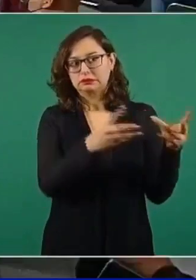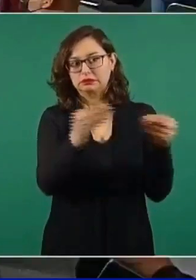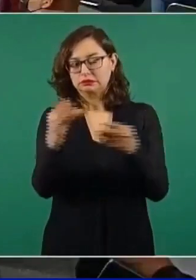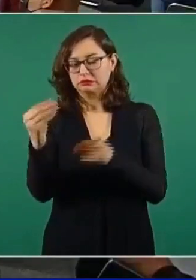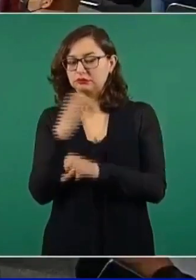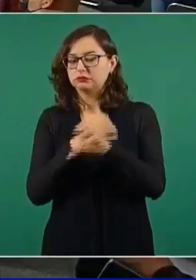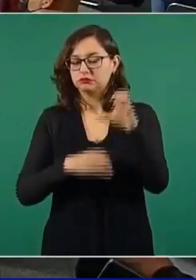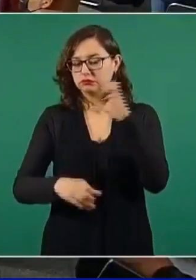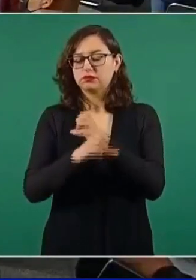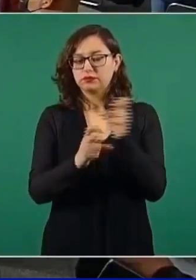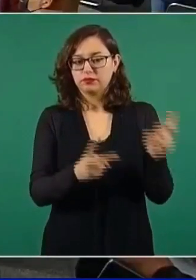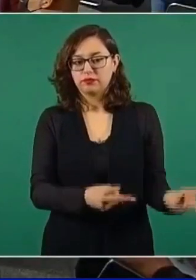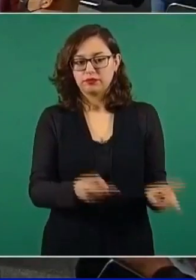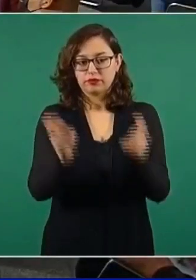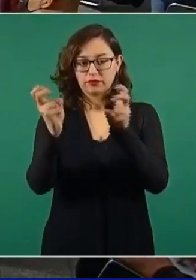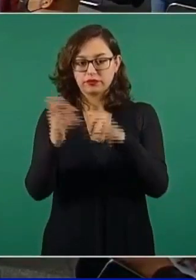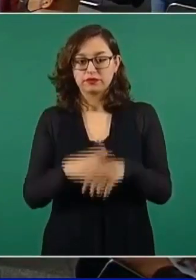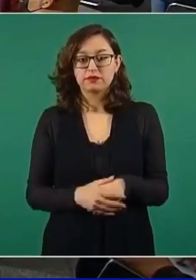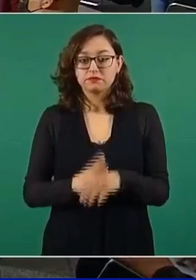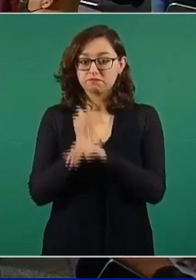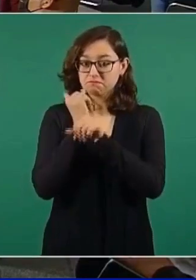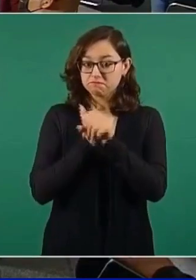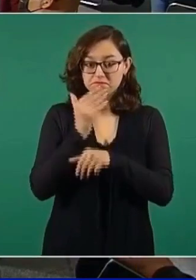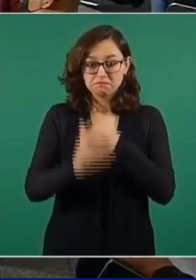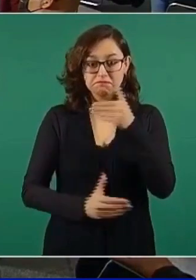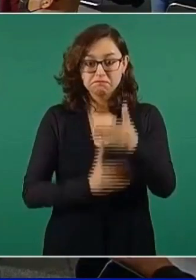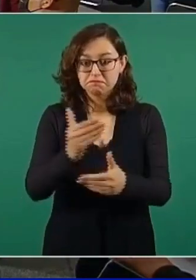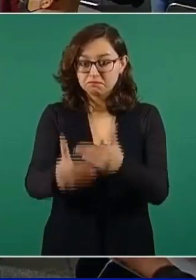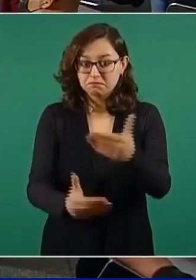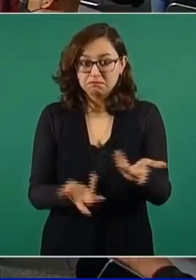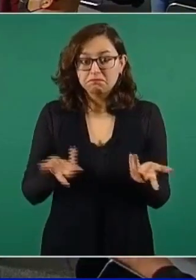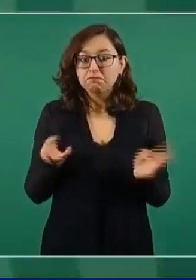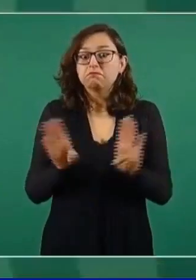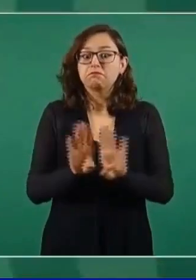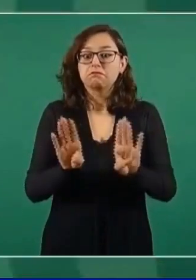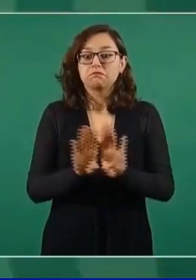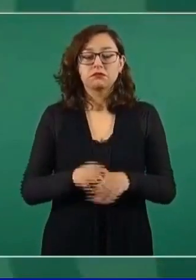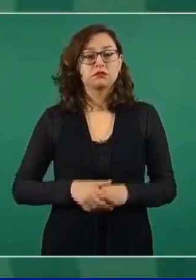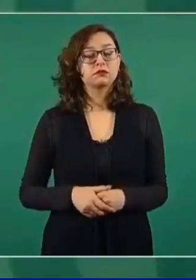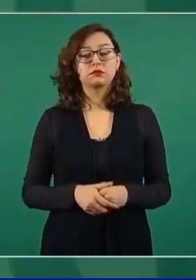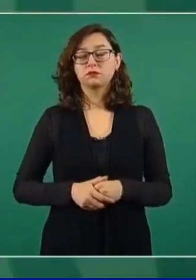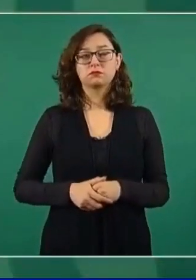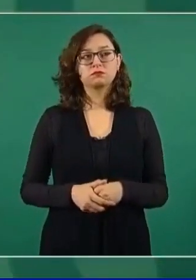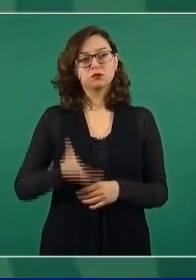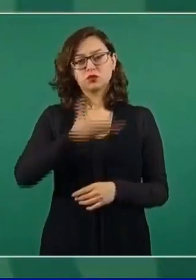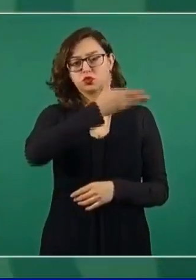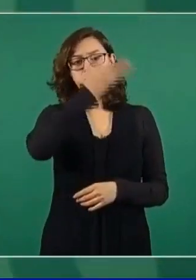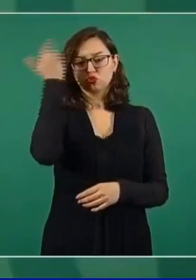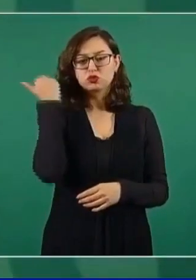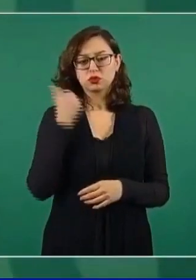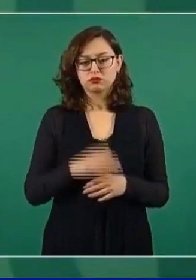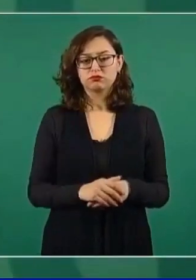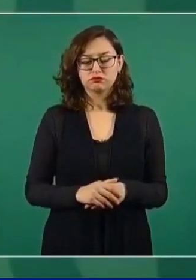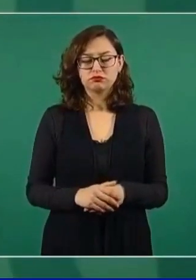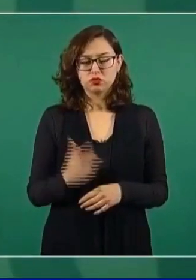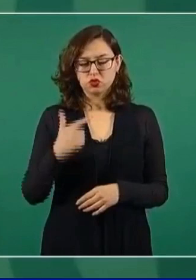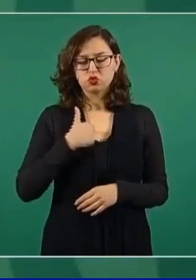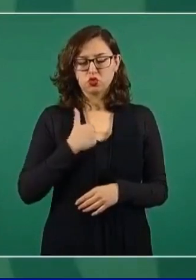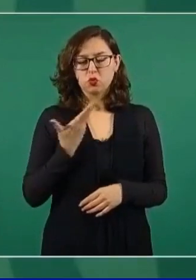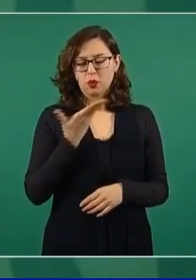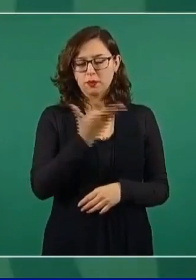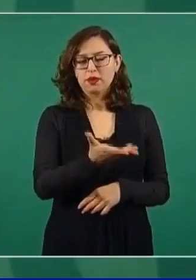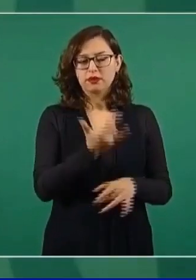perdió. ¿Y no hay avances de la investigación? No sé exactamente, voy a pedir informes, seguramente mañana nos